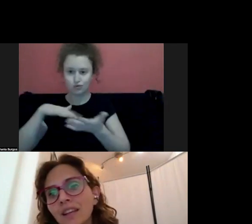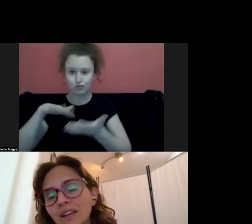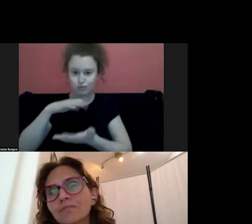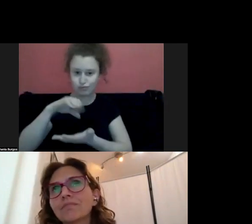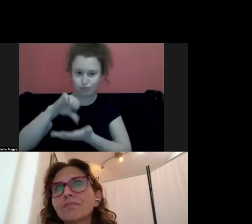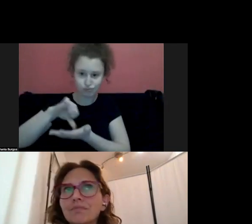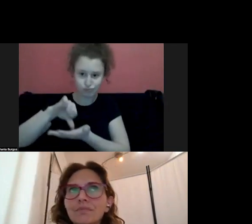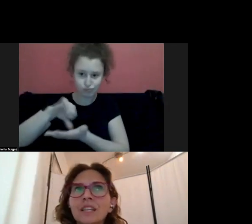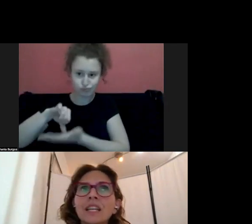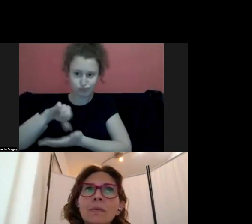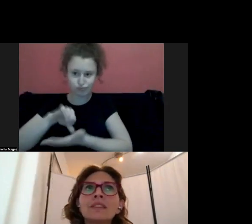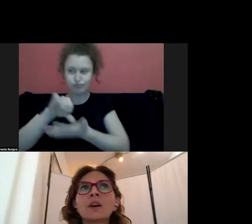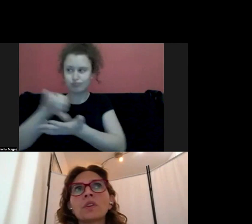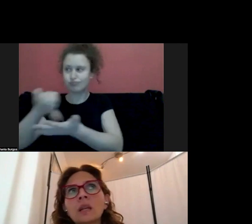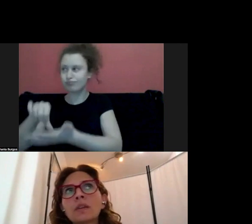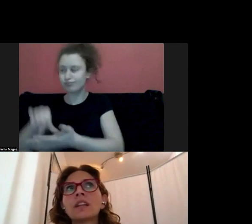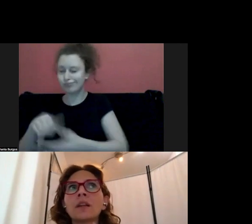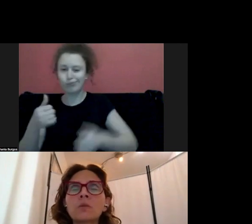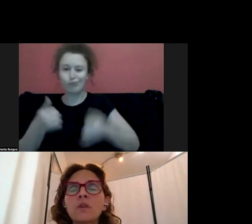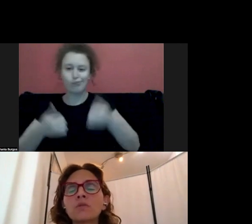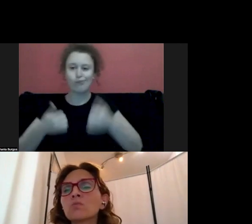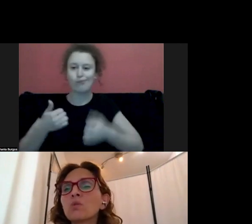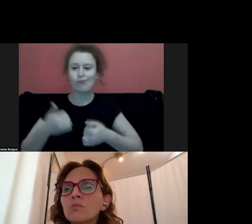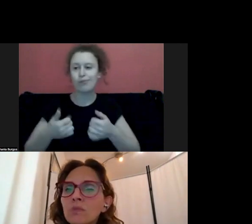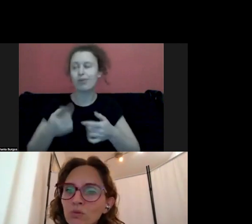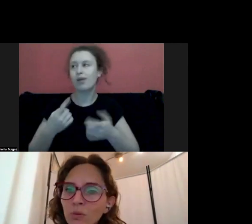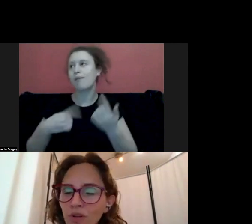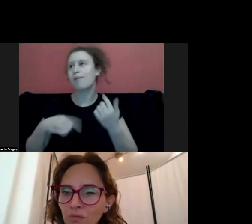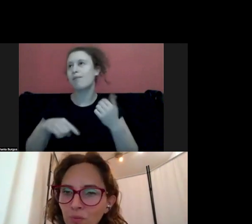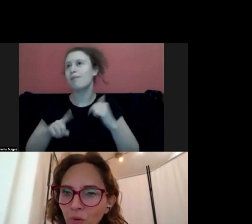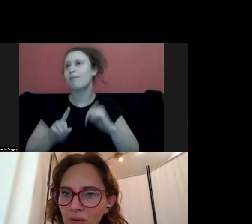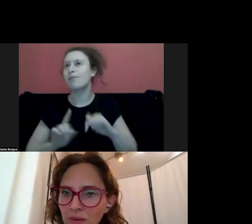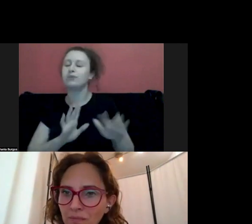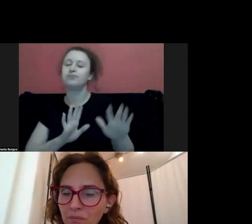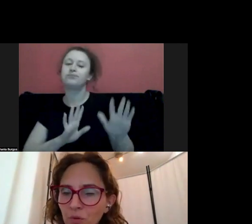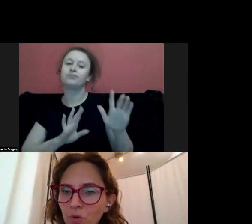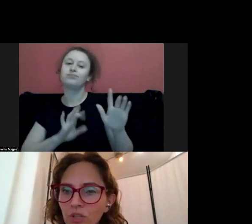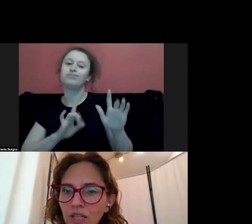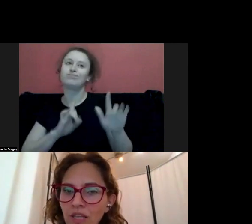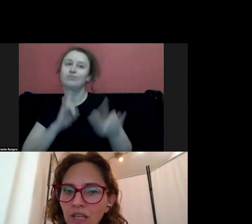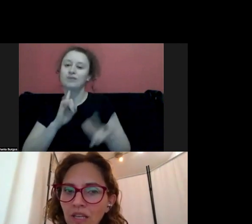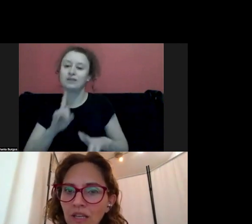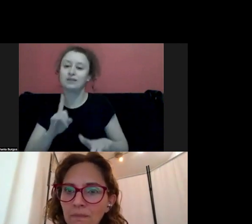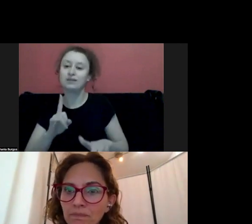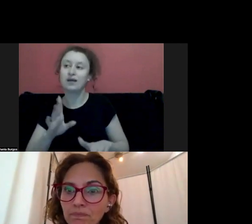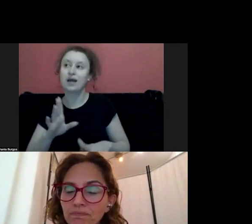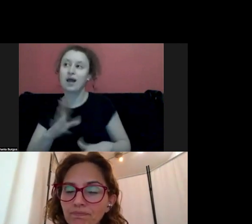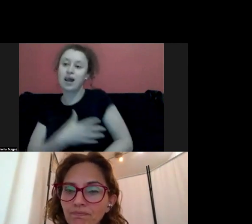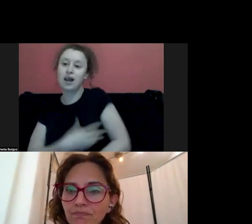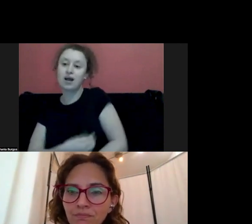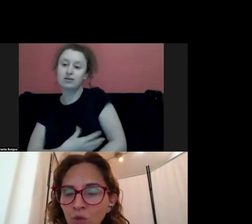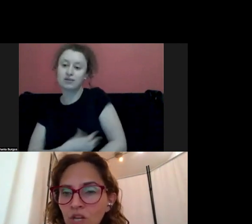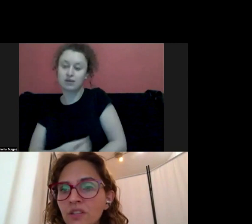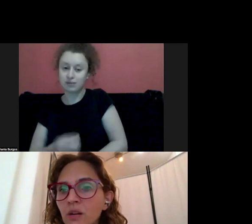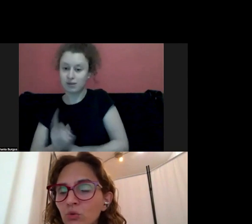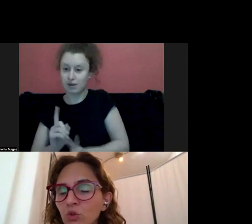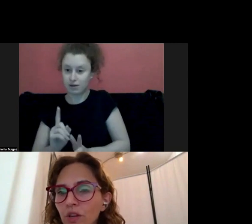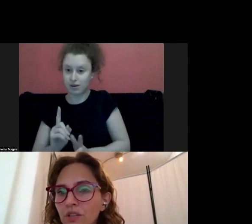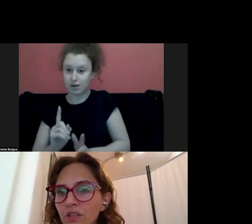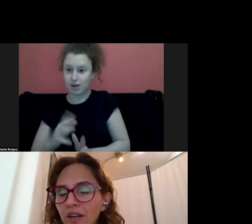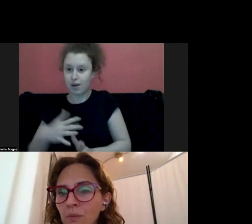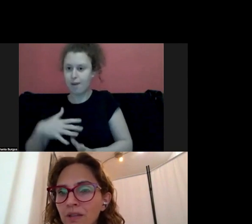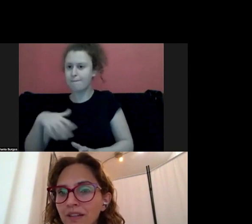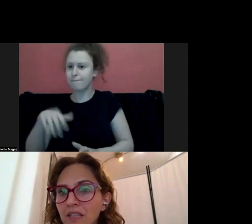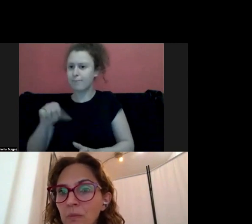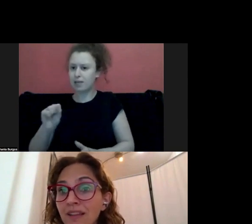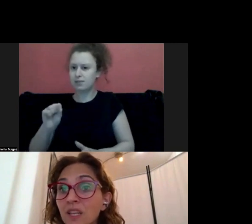Decir que incrementa o no incrementa el riesgo de autismo me supone un problema, porque no sé hasta qué punto